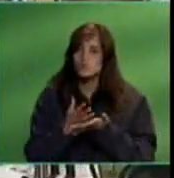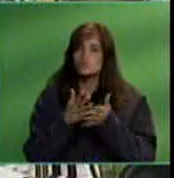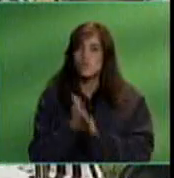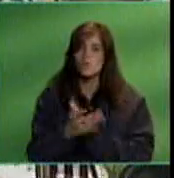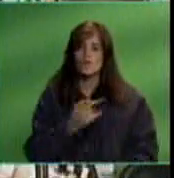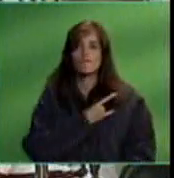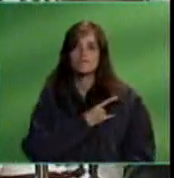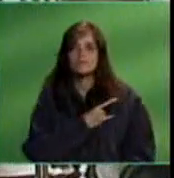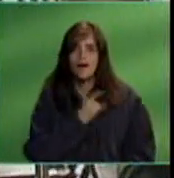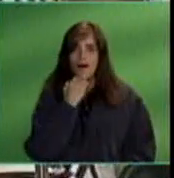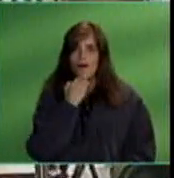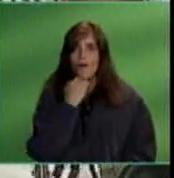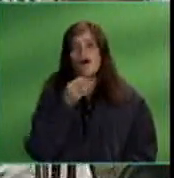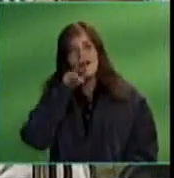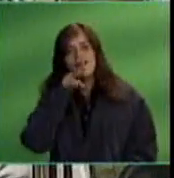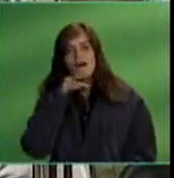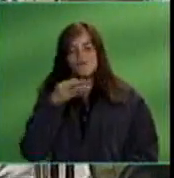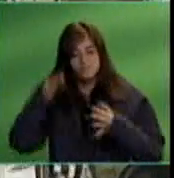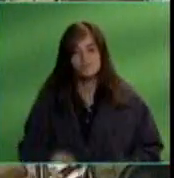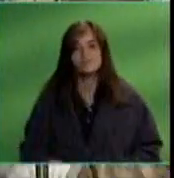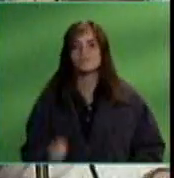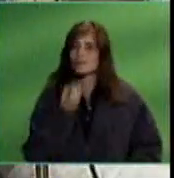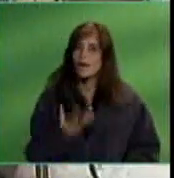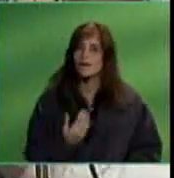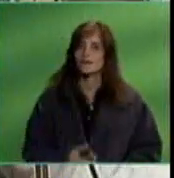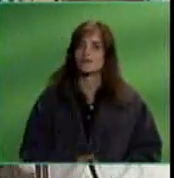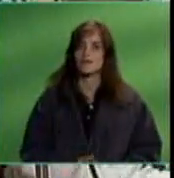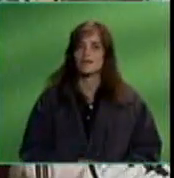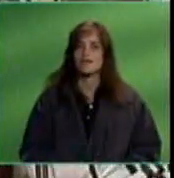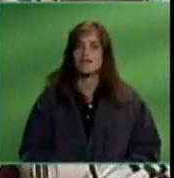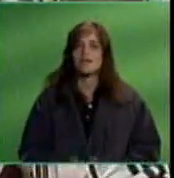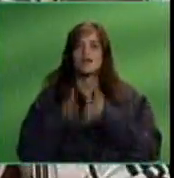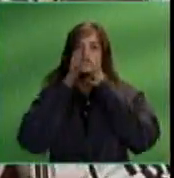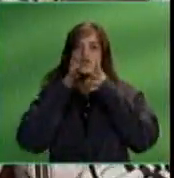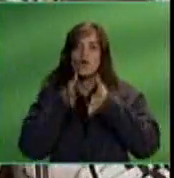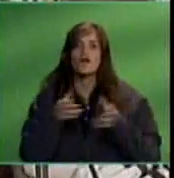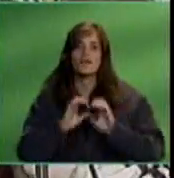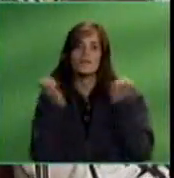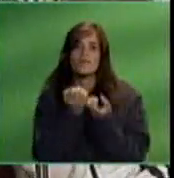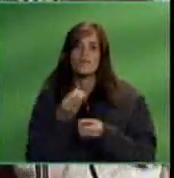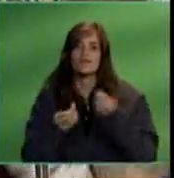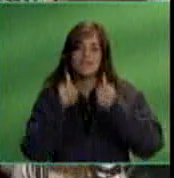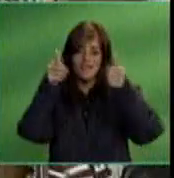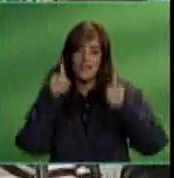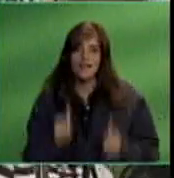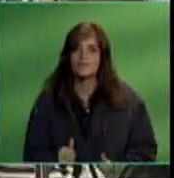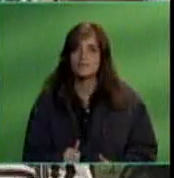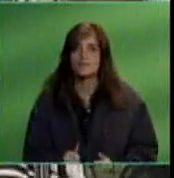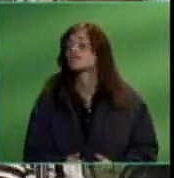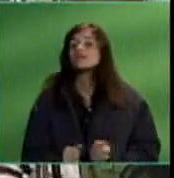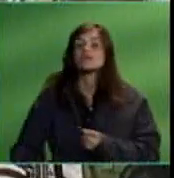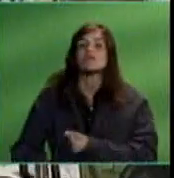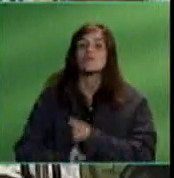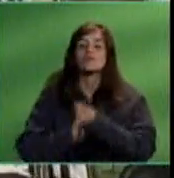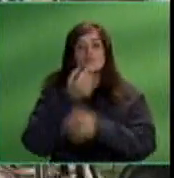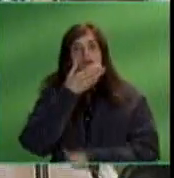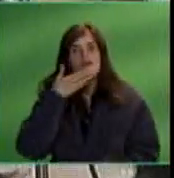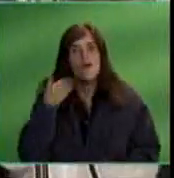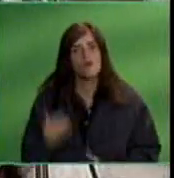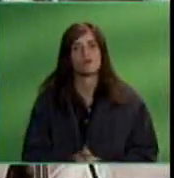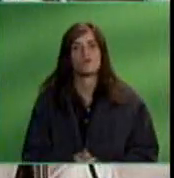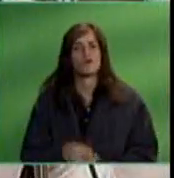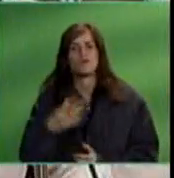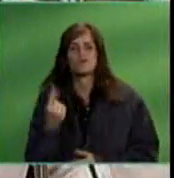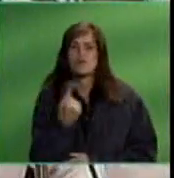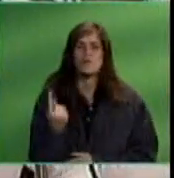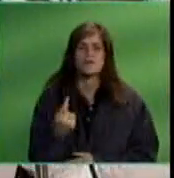universidad para que hable con propiedad le recomiendo que los equipitos que les hacen las láminas se las sustenten mejor no le